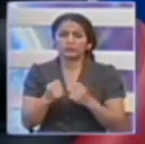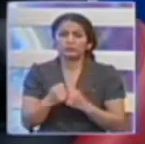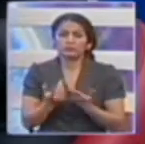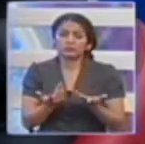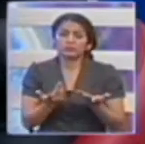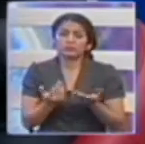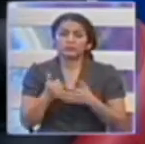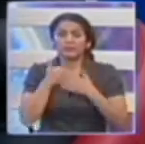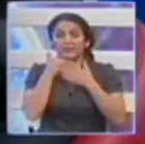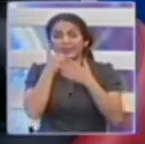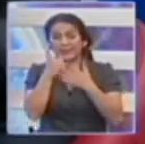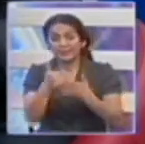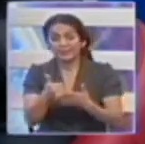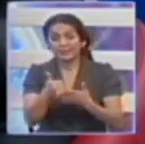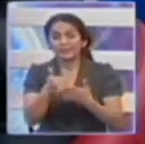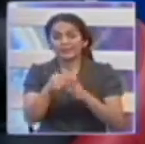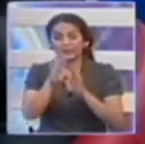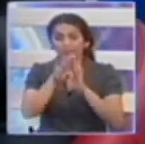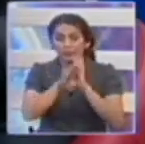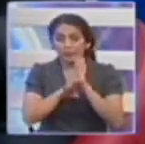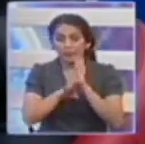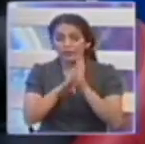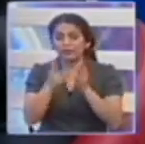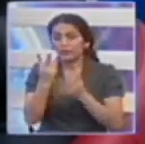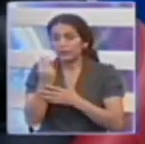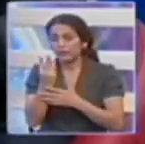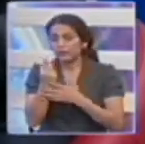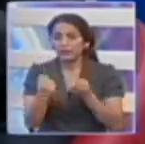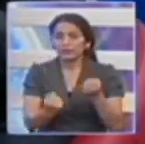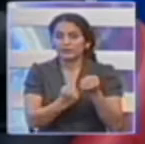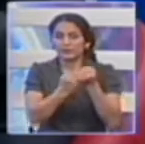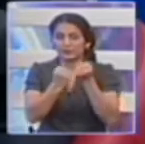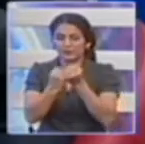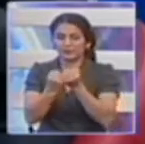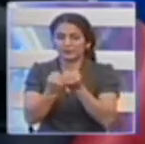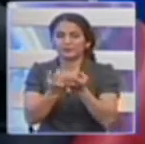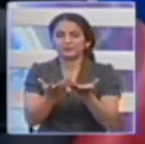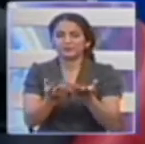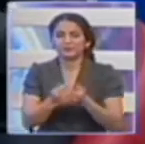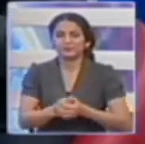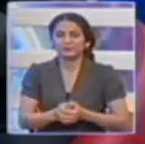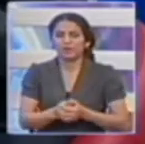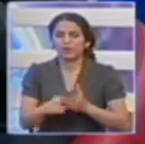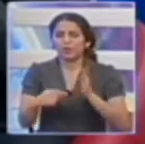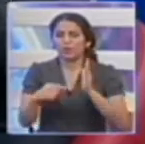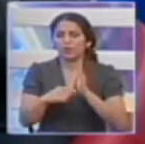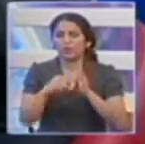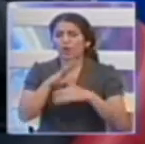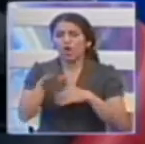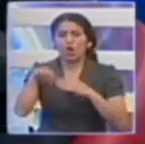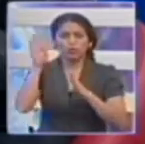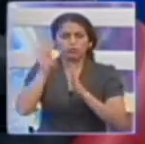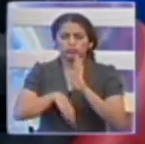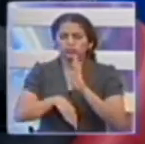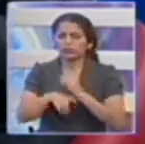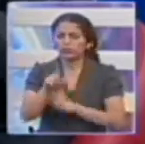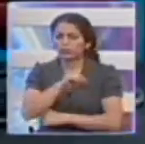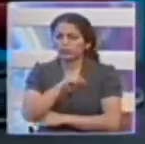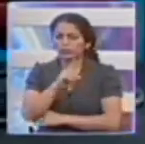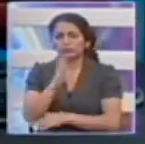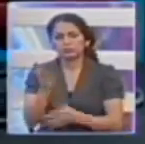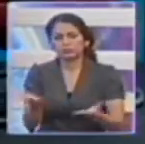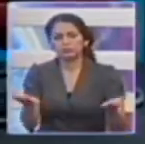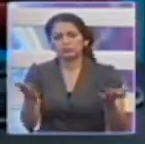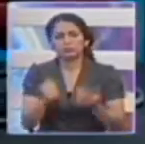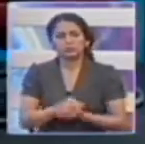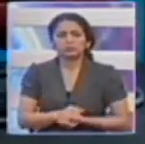su vez poder aumentar la recaudación. Es decir, no necesariamente significa del todo bajar el tamaño del Estado, aunque eso es importantísimo que se haga, una vez por